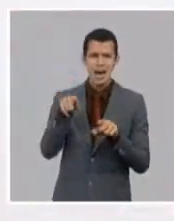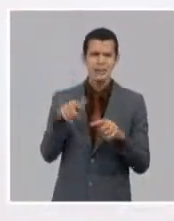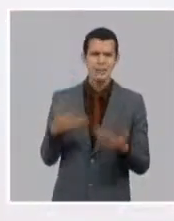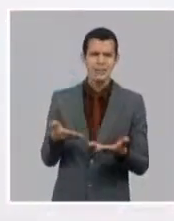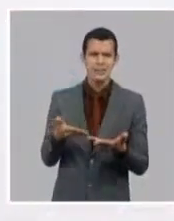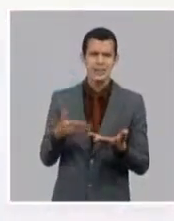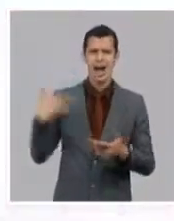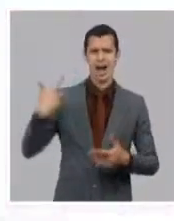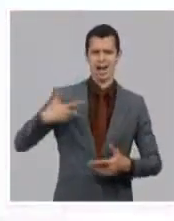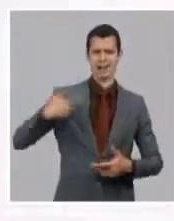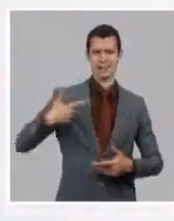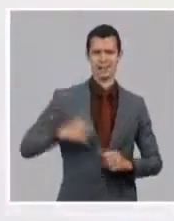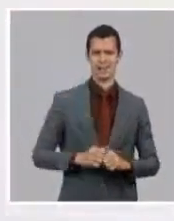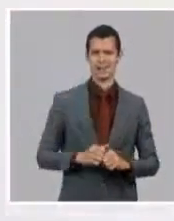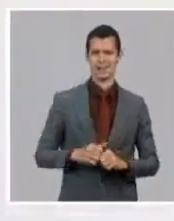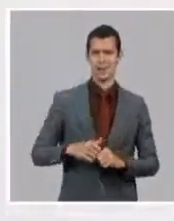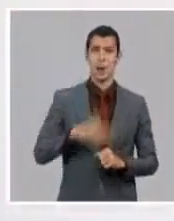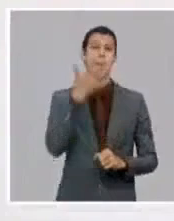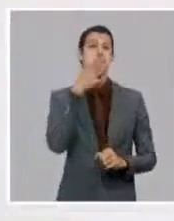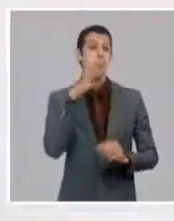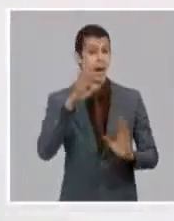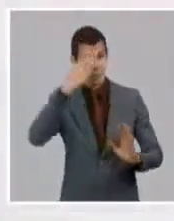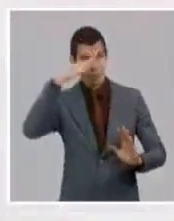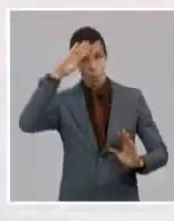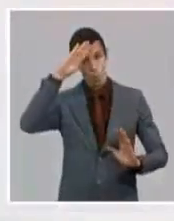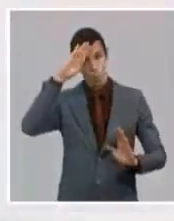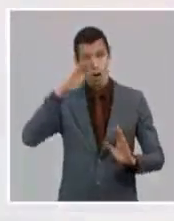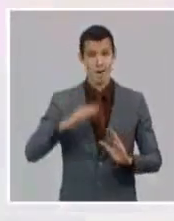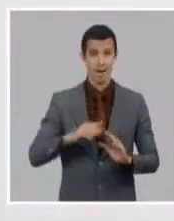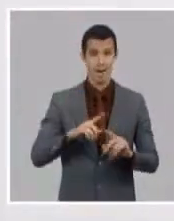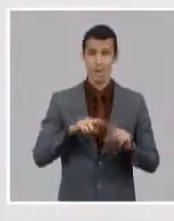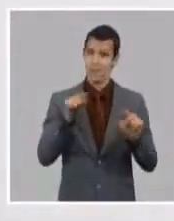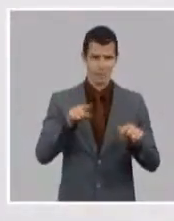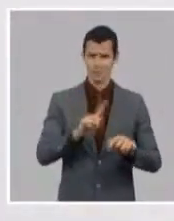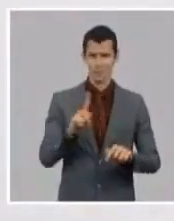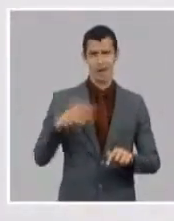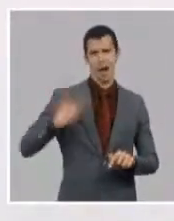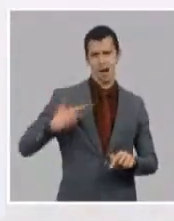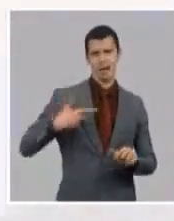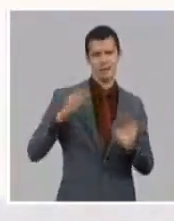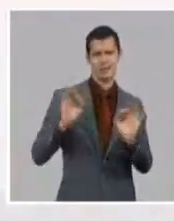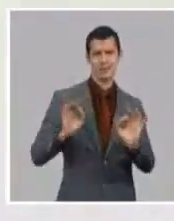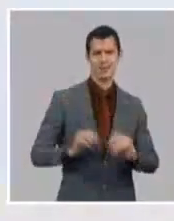En el obelisco de Buenos Aires. Mírenla ahí, esa no es Cuba. Y para colmo han usado